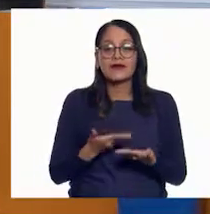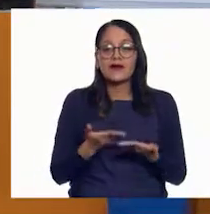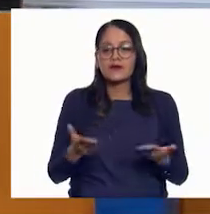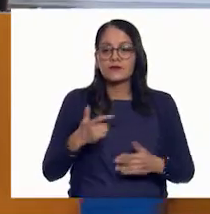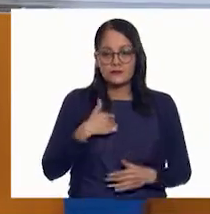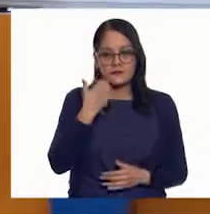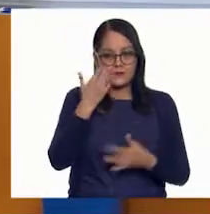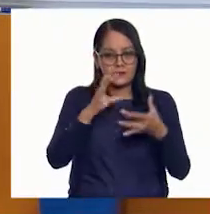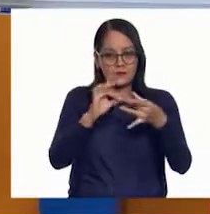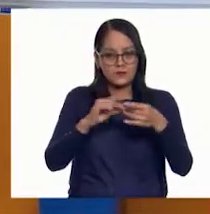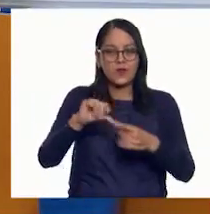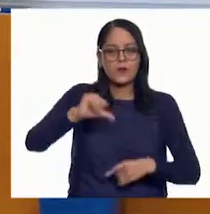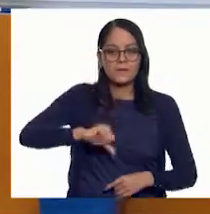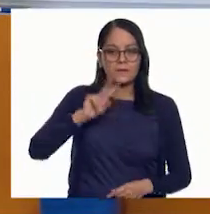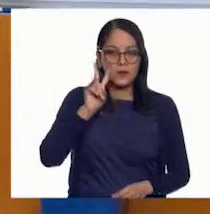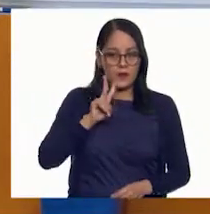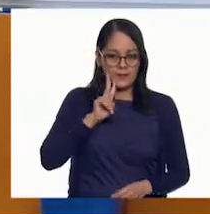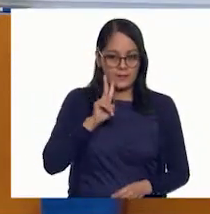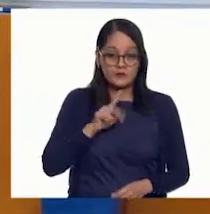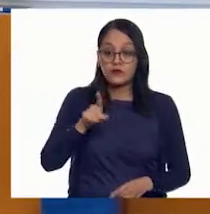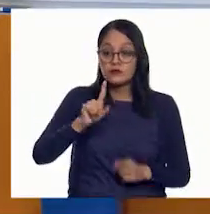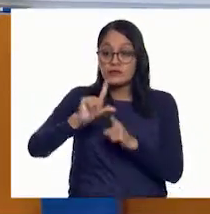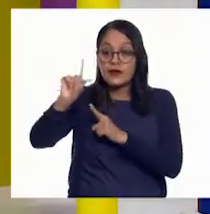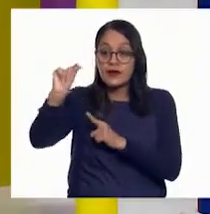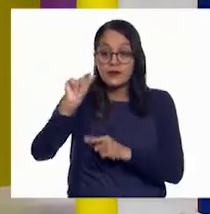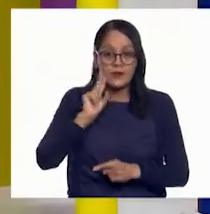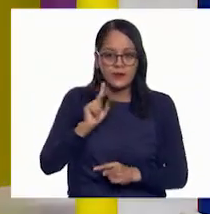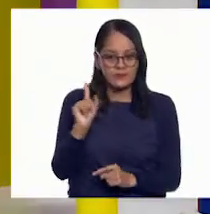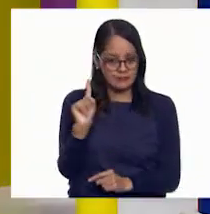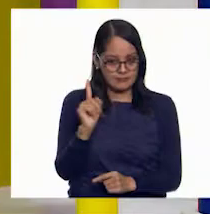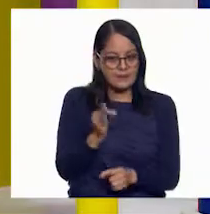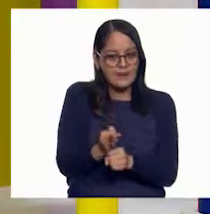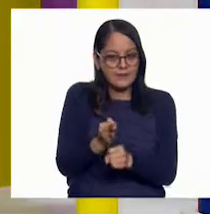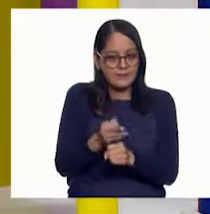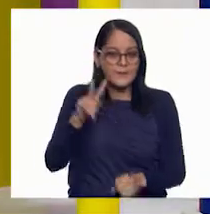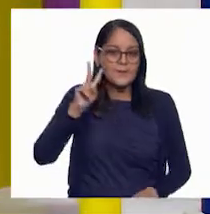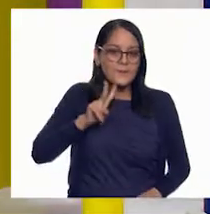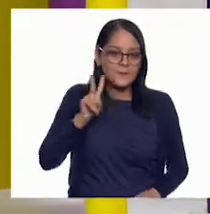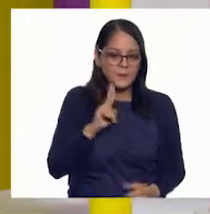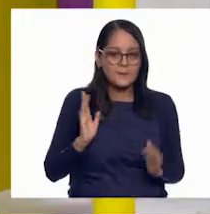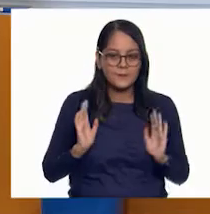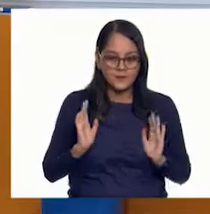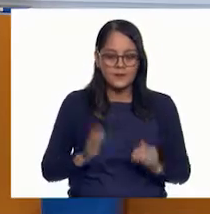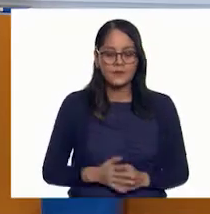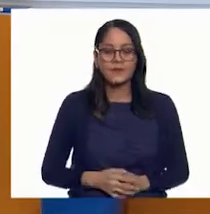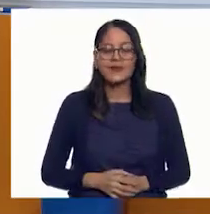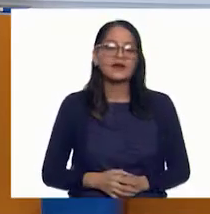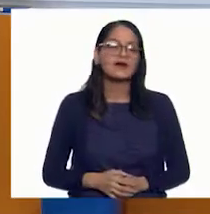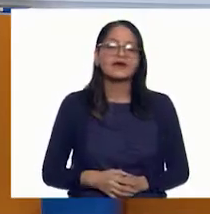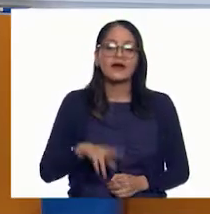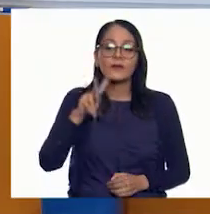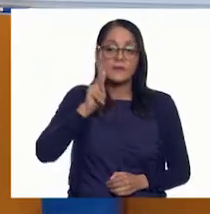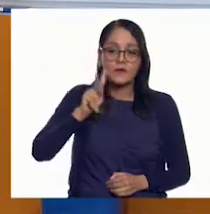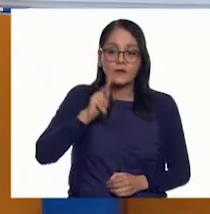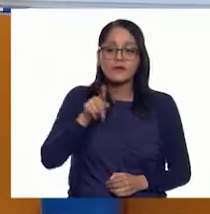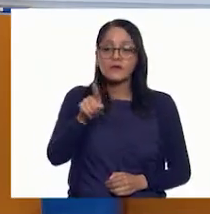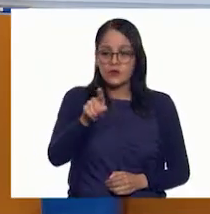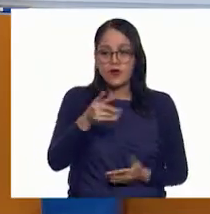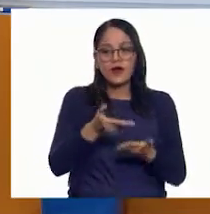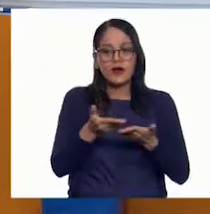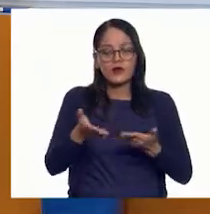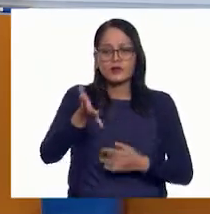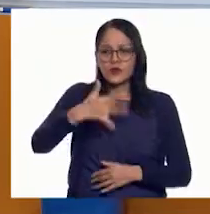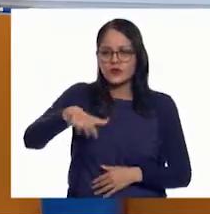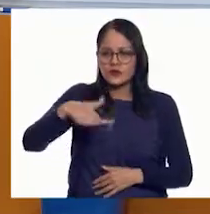dar el reto del día de hoy. Porque no se me van a ir sin que les dé un reto, ¿eh? ¿Cuál es el reto, maestra Lucerito? El reto es buscar nuevamente